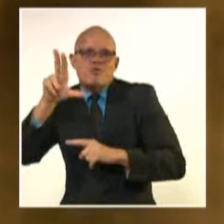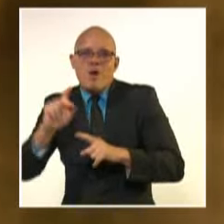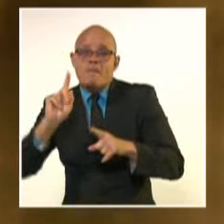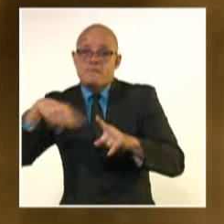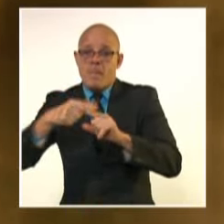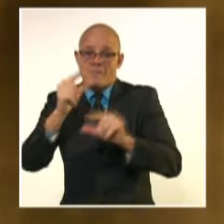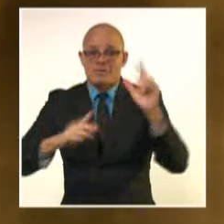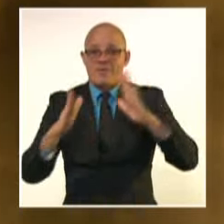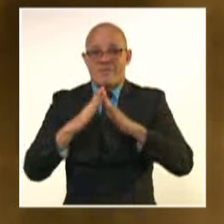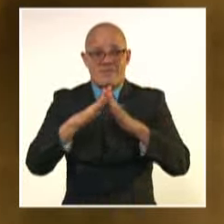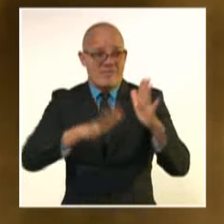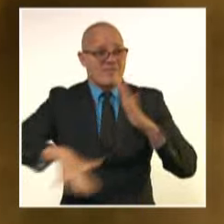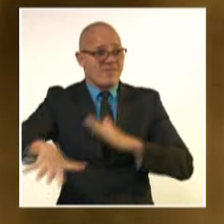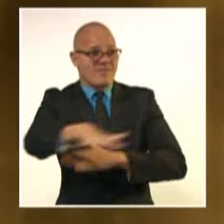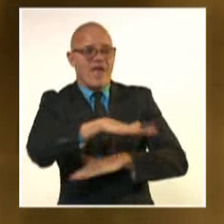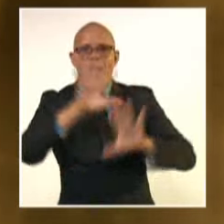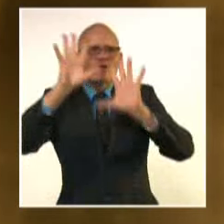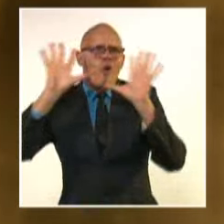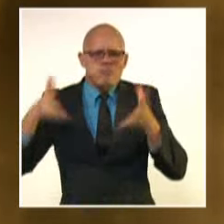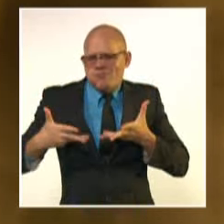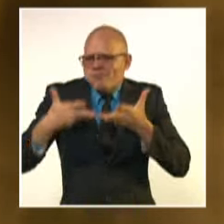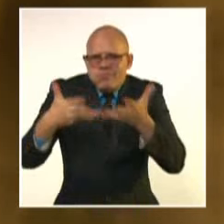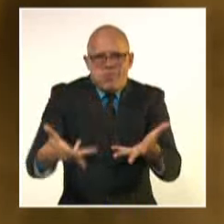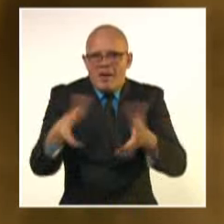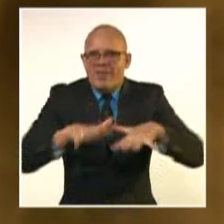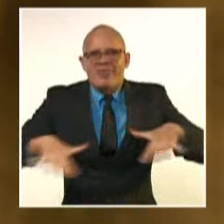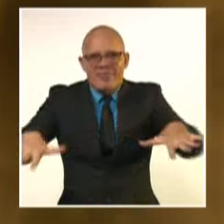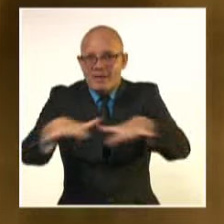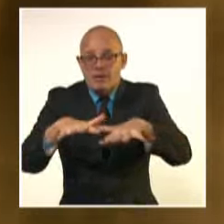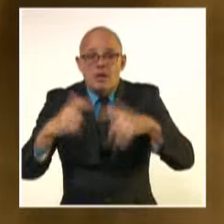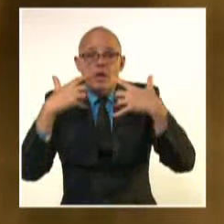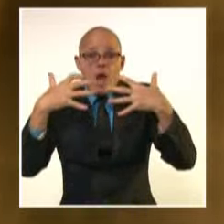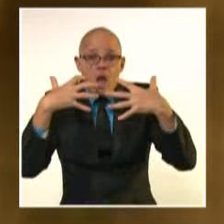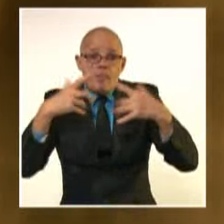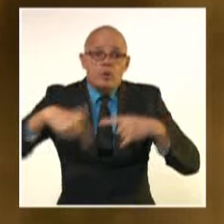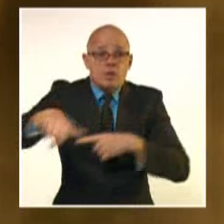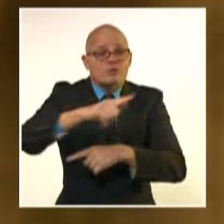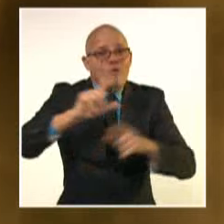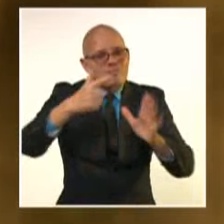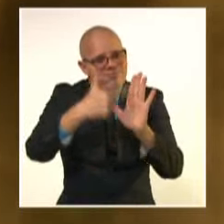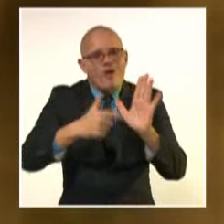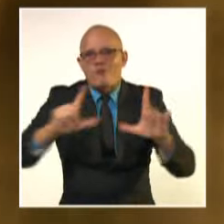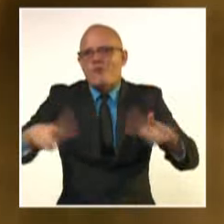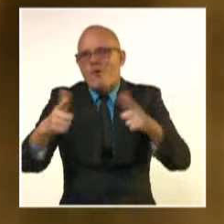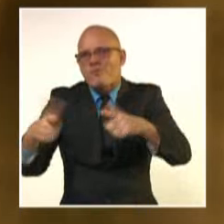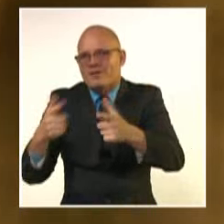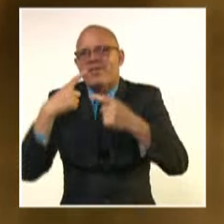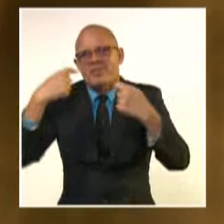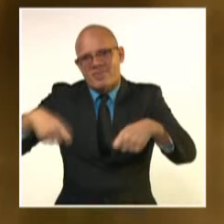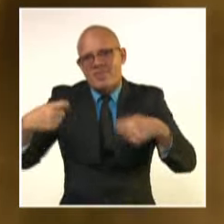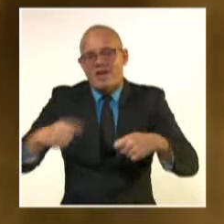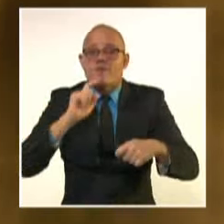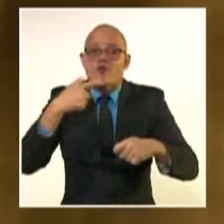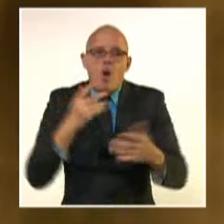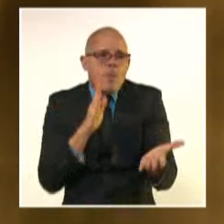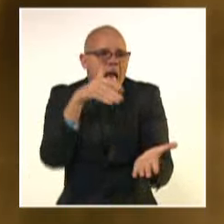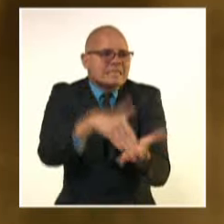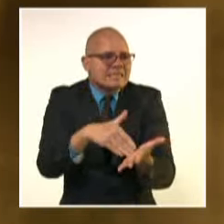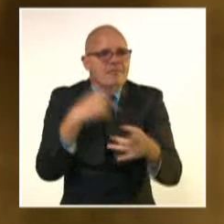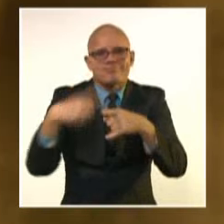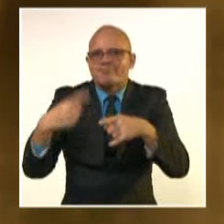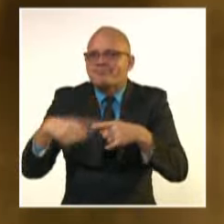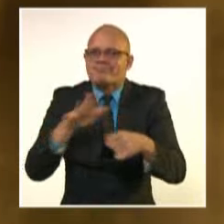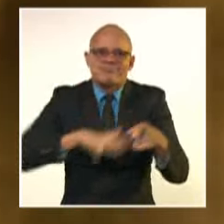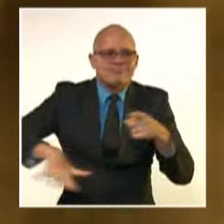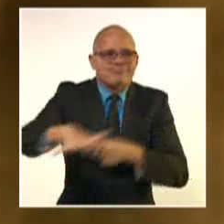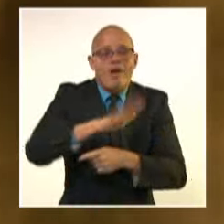ponen sus saberes al servicio de todos. Urge entonces llevar a la práctica nuevas vías de acceso a recursos y maneras efectivas